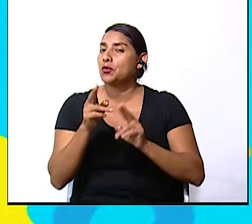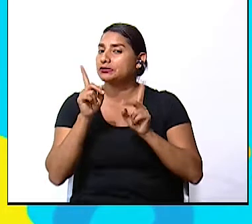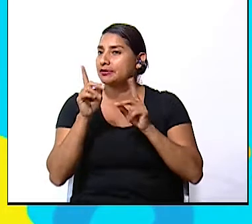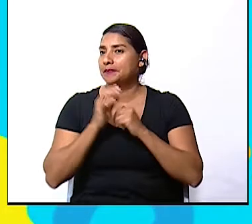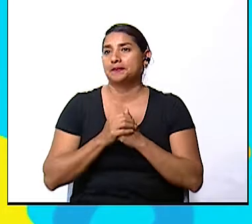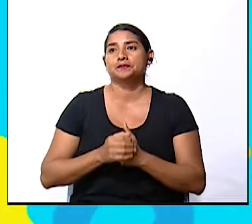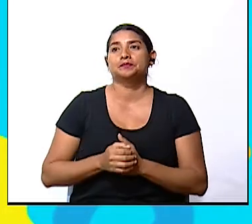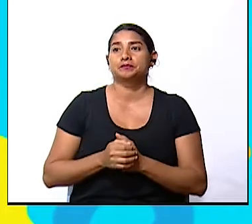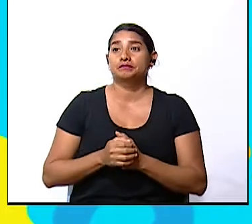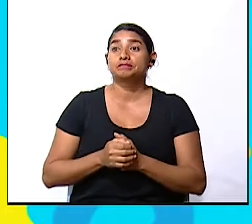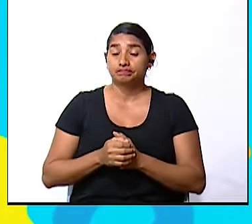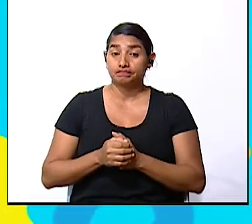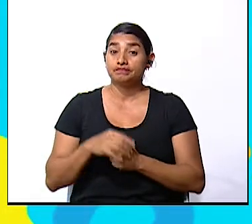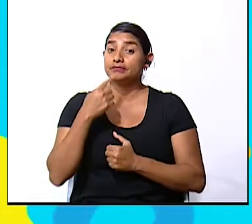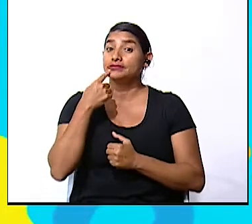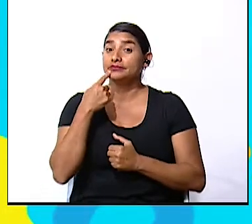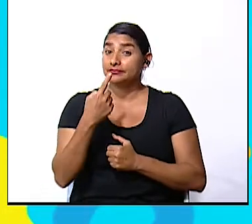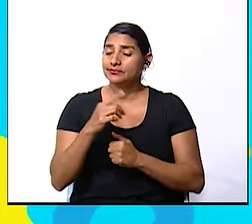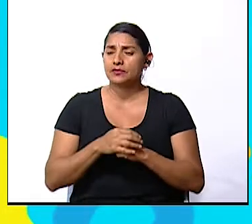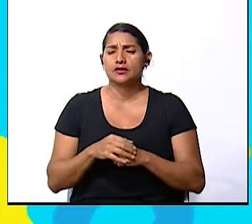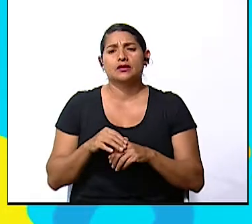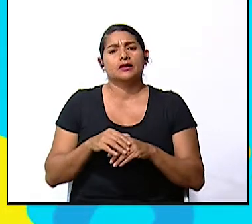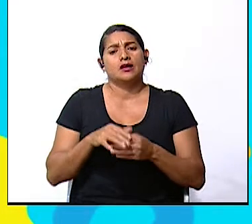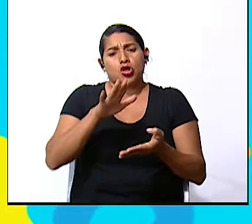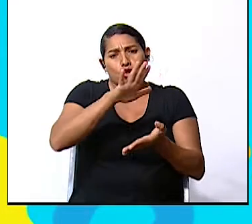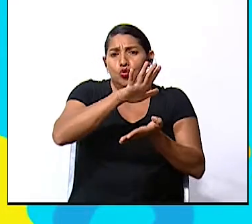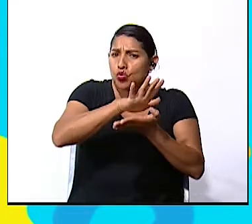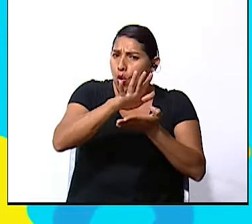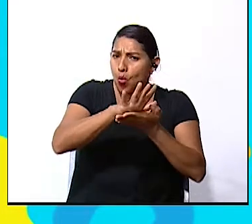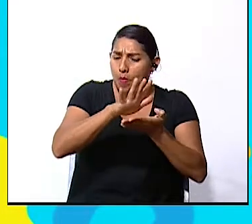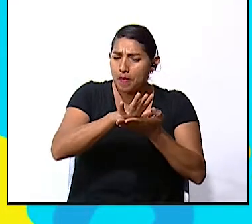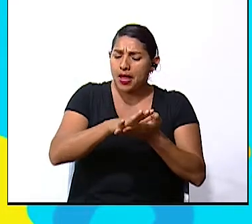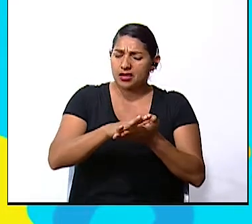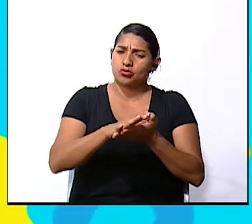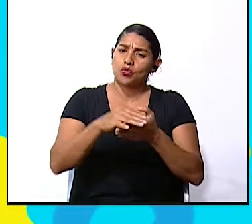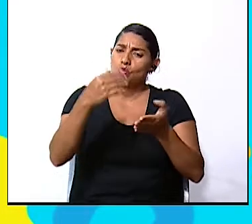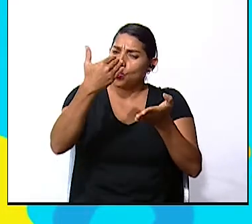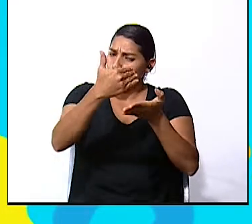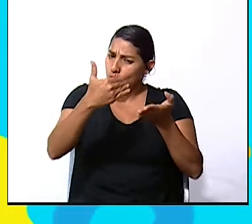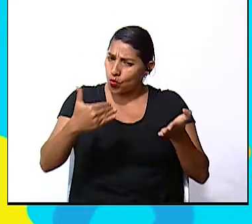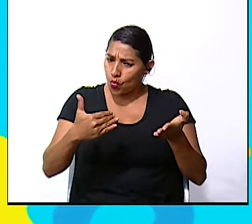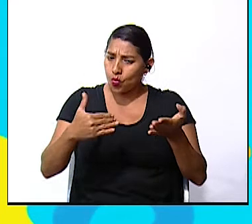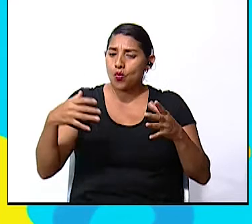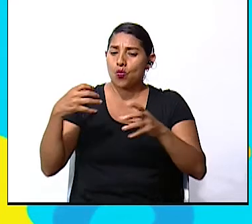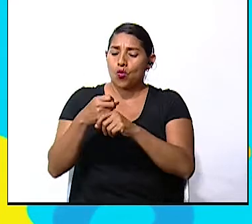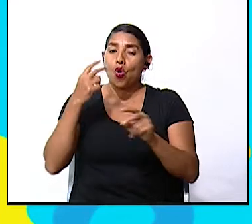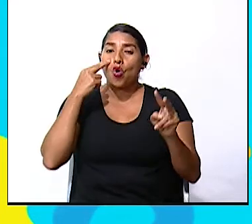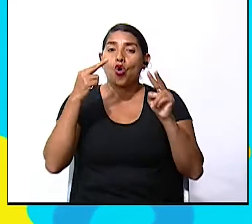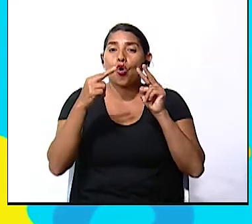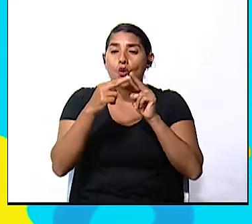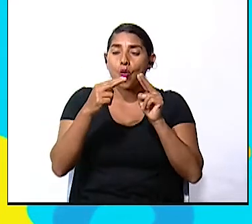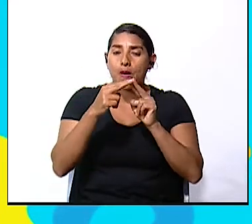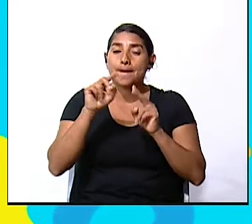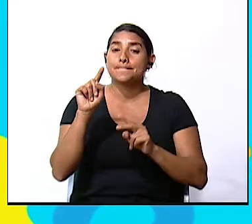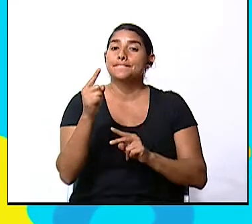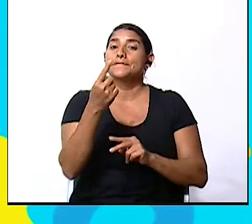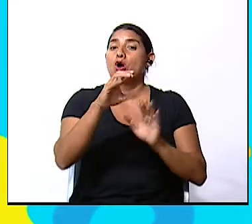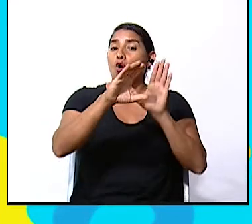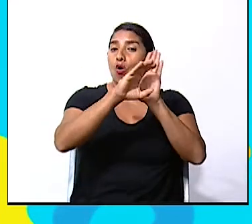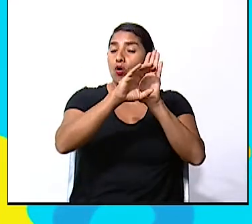respuesta. Dice, ¿cómo se llamó el documento que se conoce como la